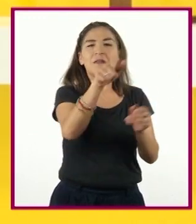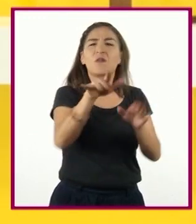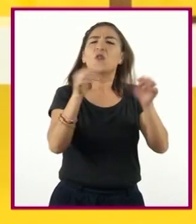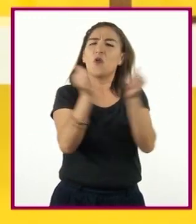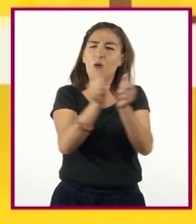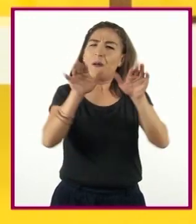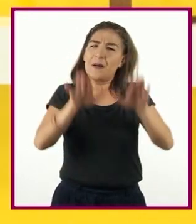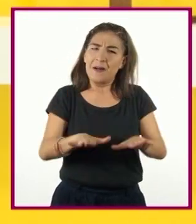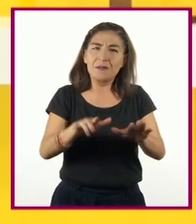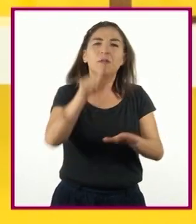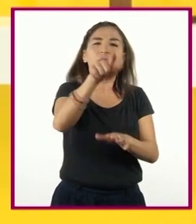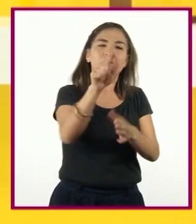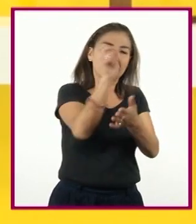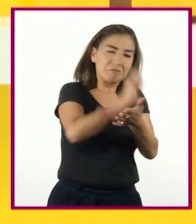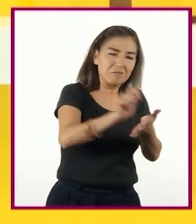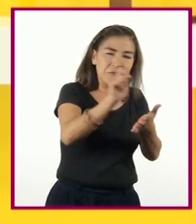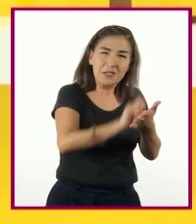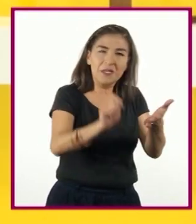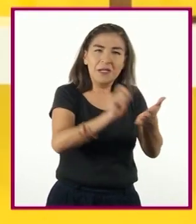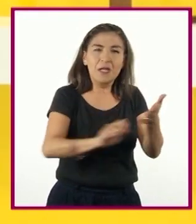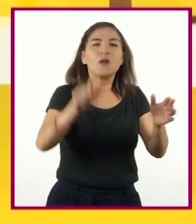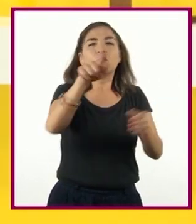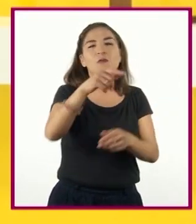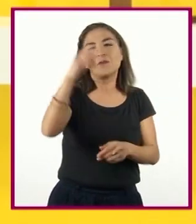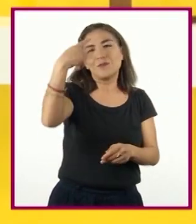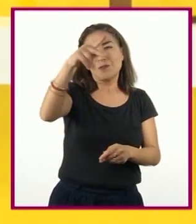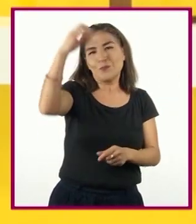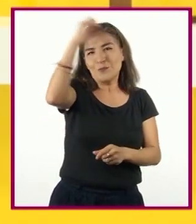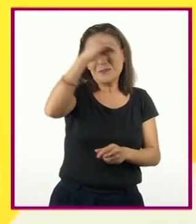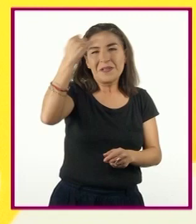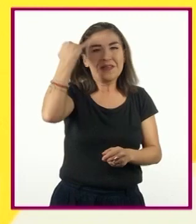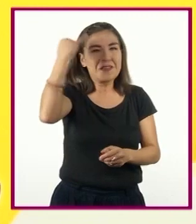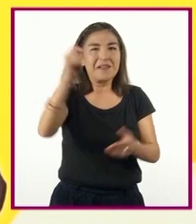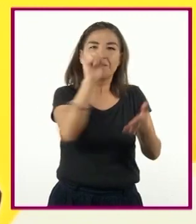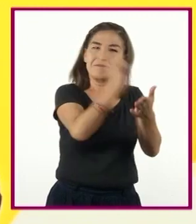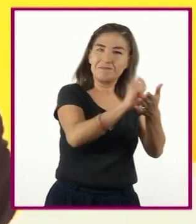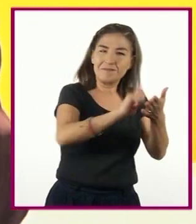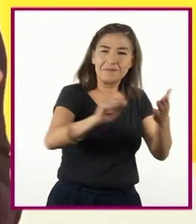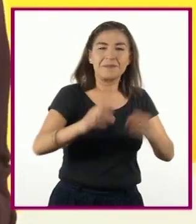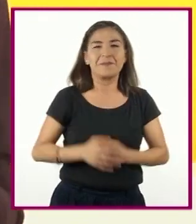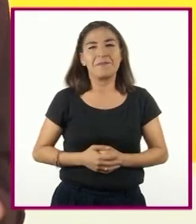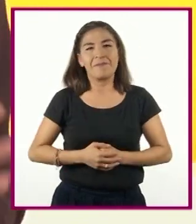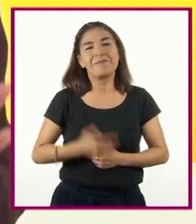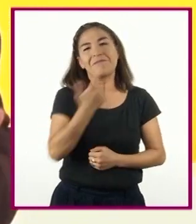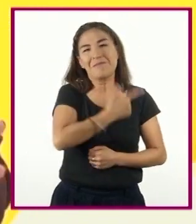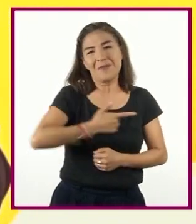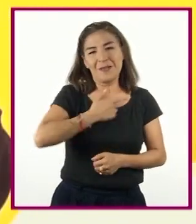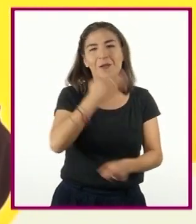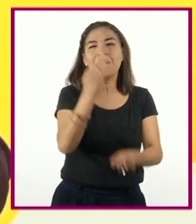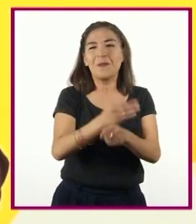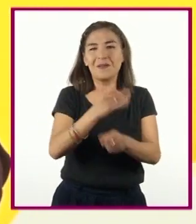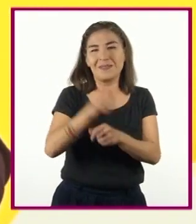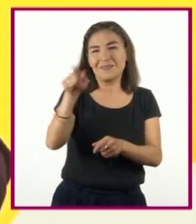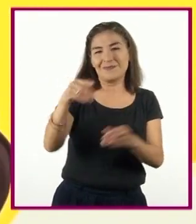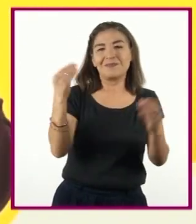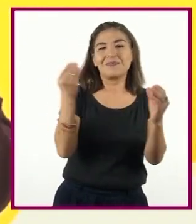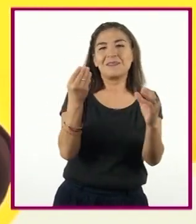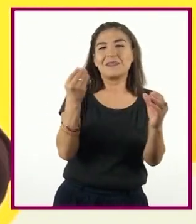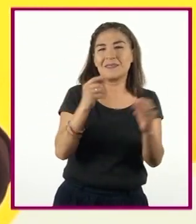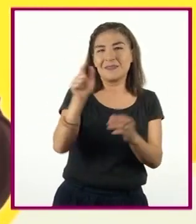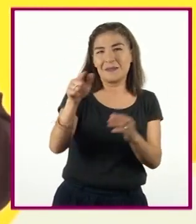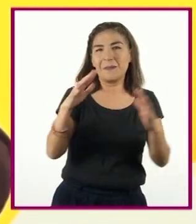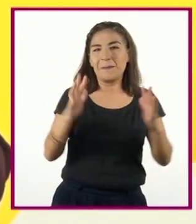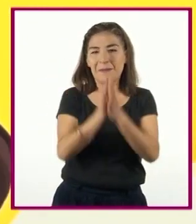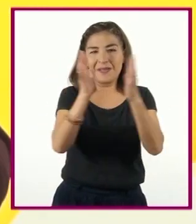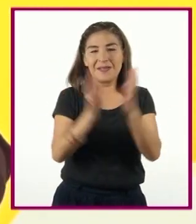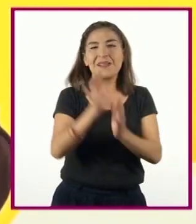calma, plasmando en cada apartado sus propias ideas. Nos dio mucho gusto contar con la participación de